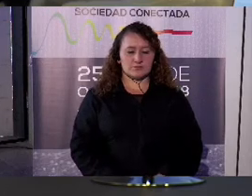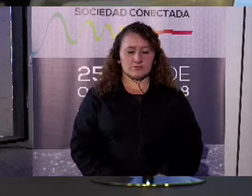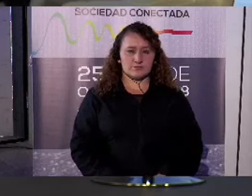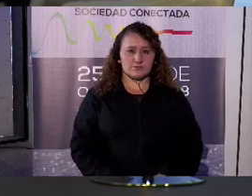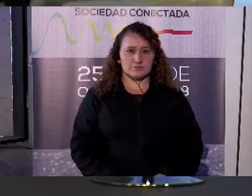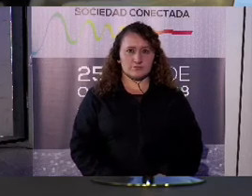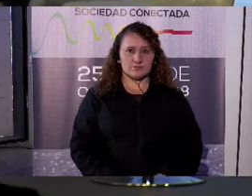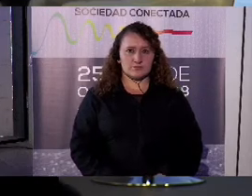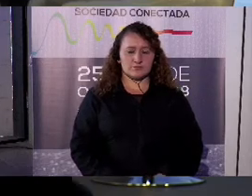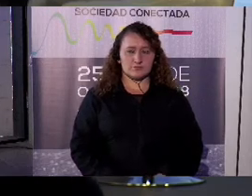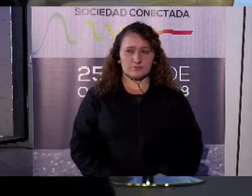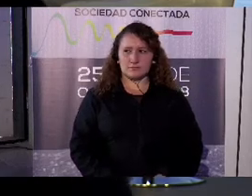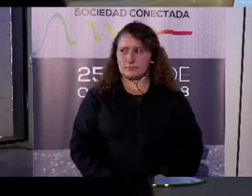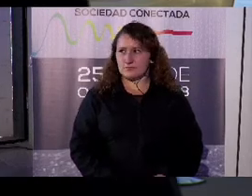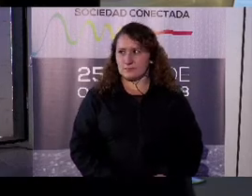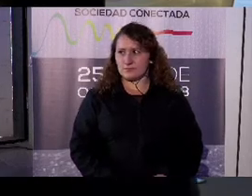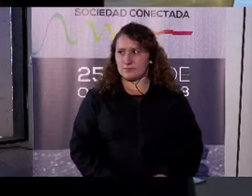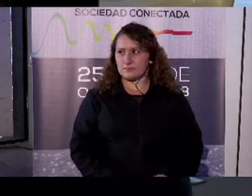Hola